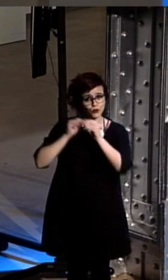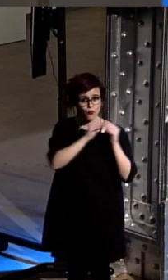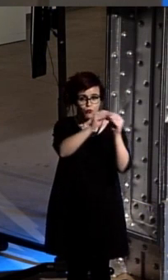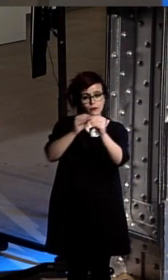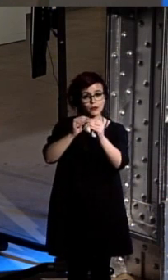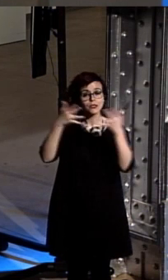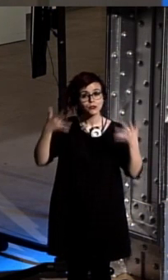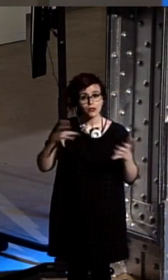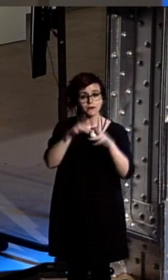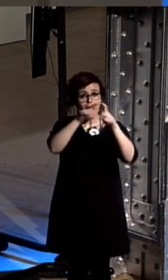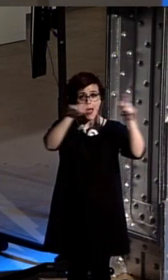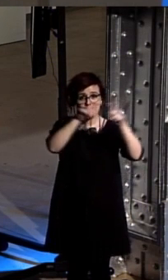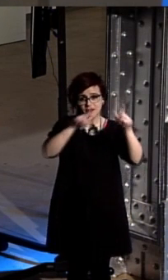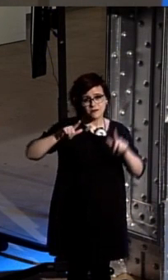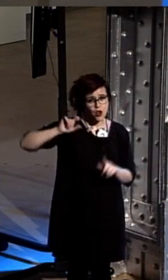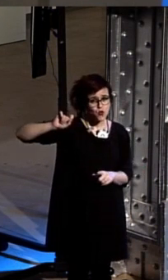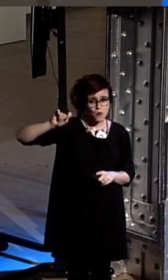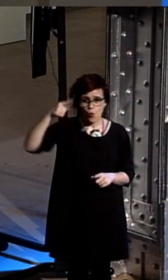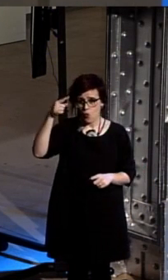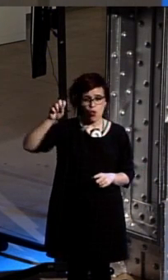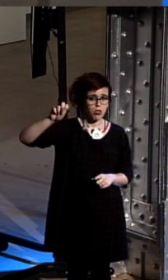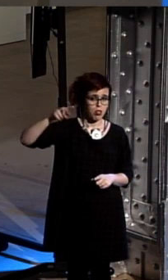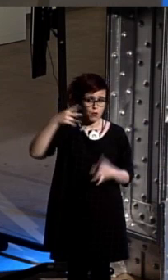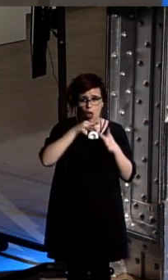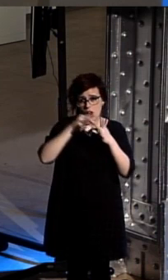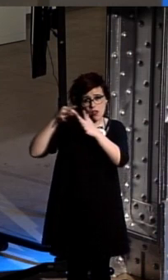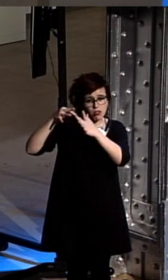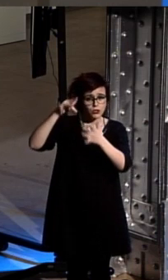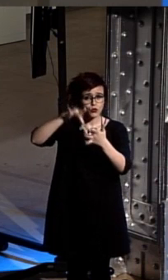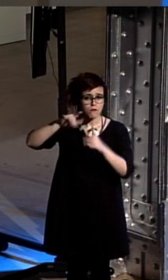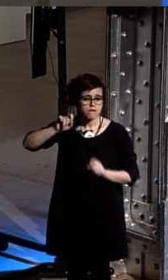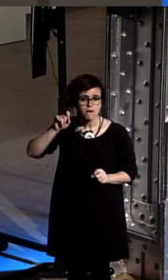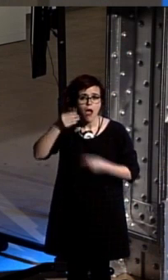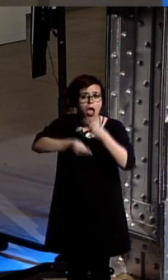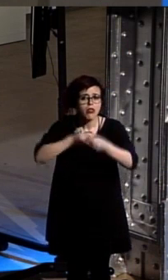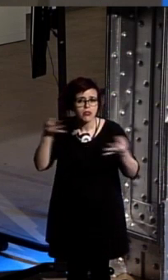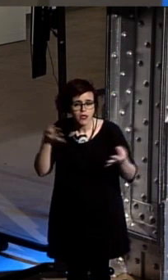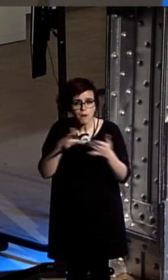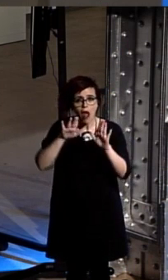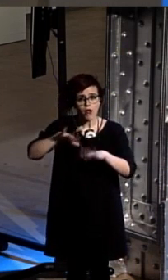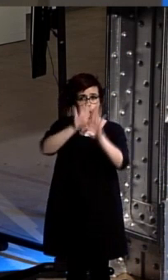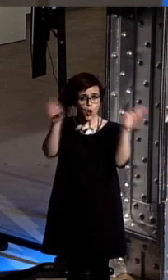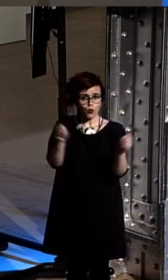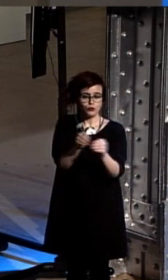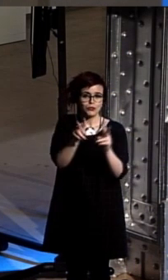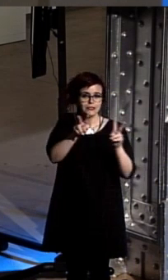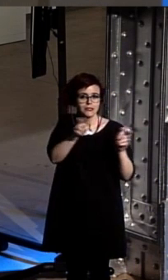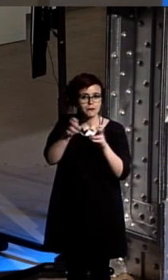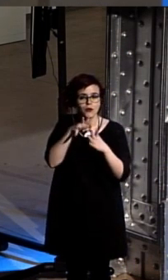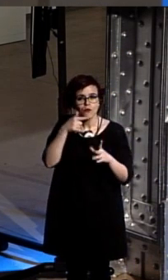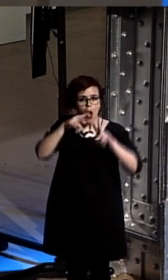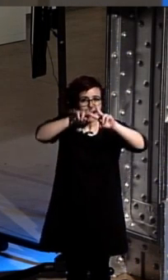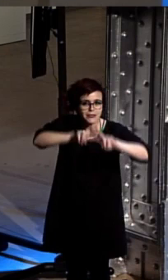la empresa de neuromarketing 1 y 2 lo que hacen es sacar distintas conclusiones de una